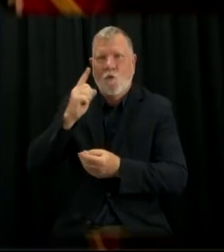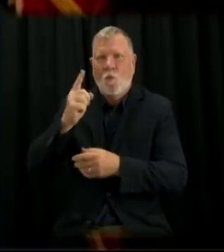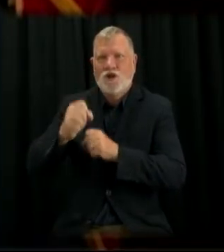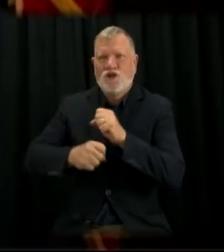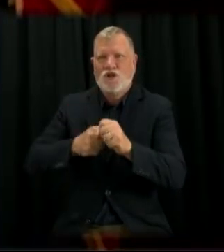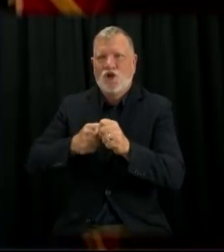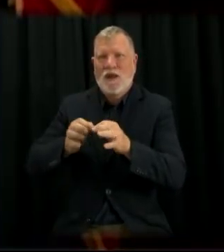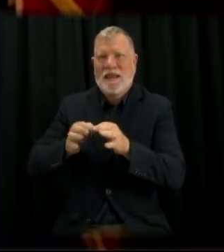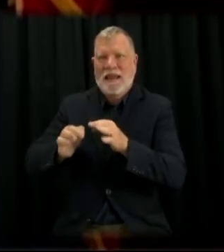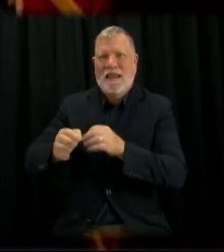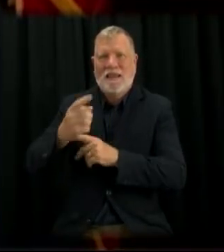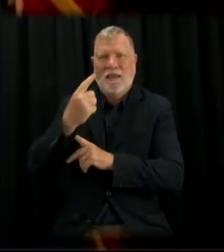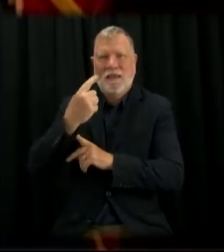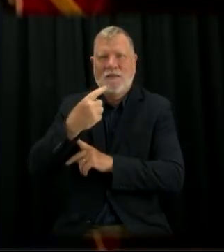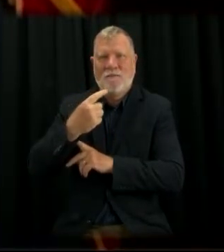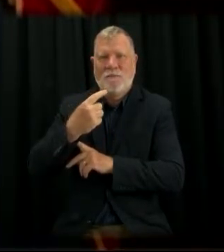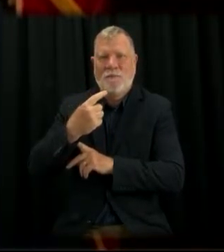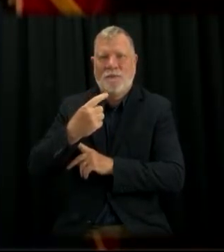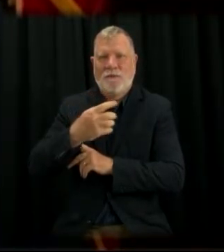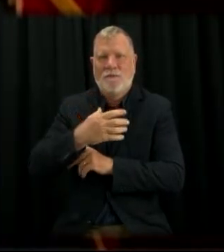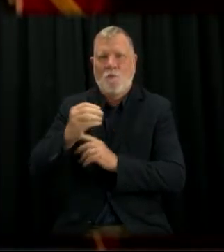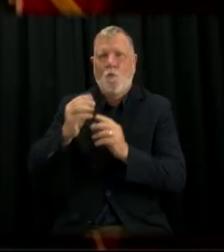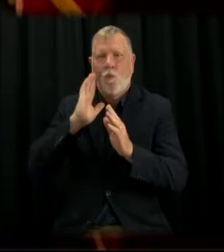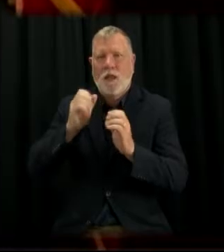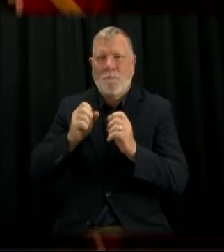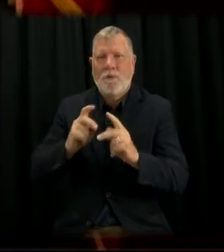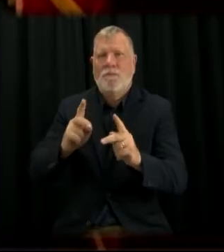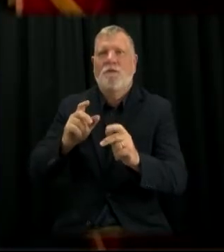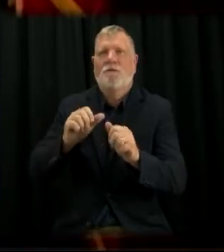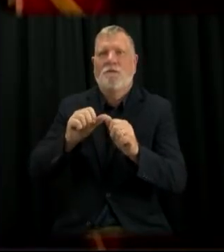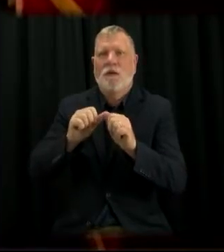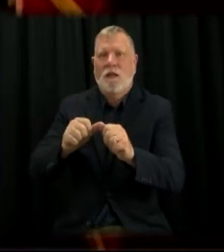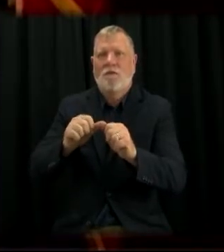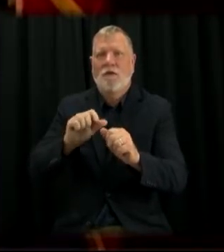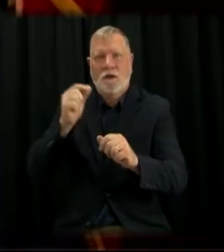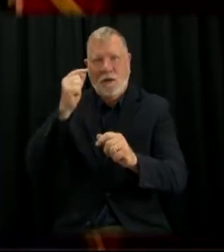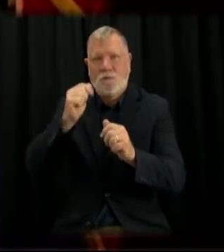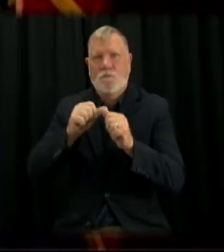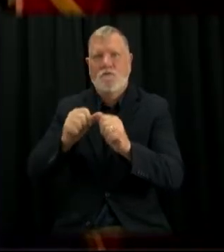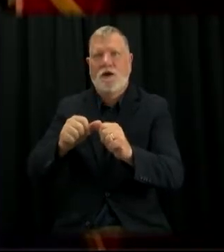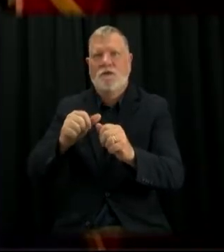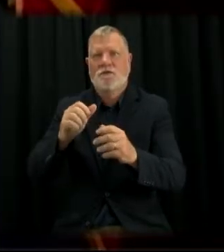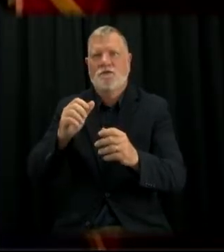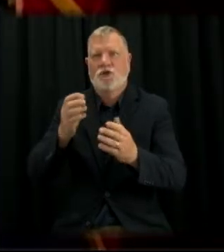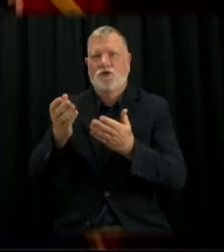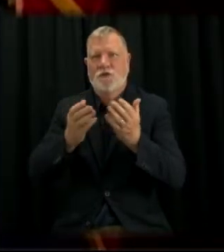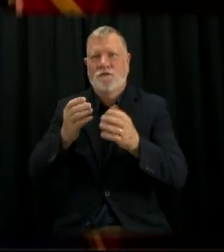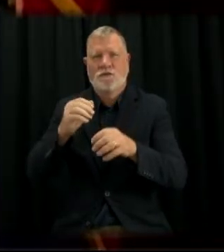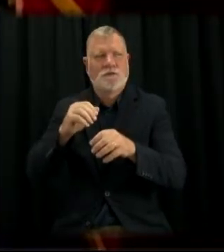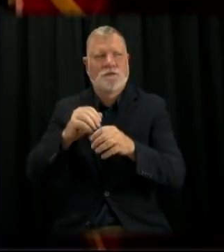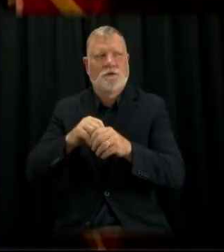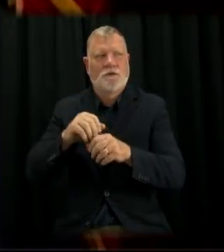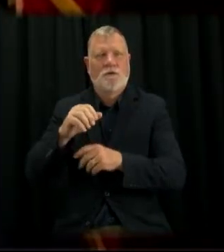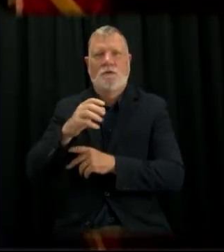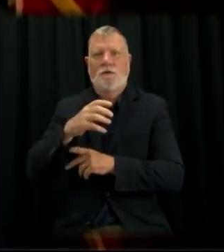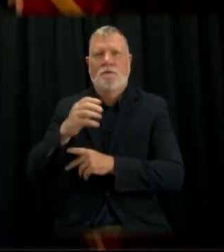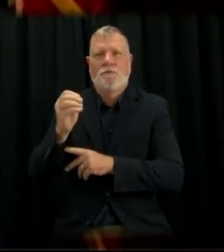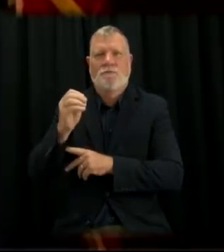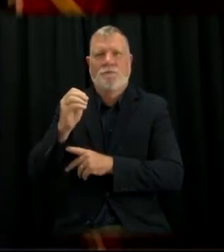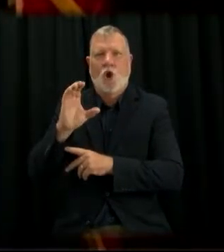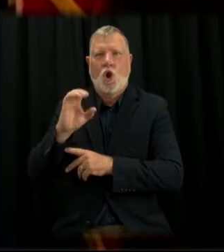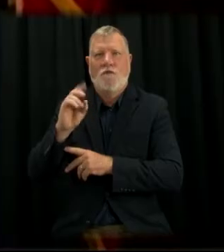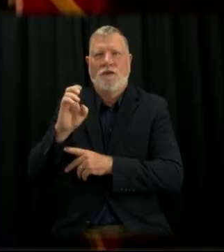que se hizo una reducción de personal, continuar ofreciendo servicios críticos para las